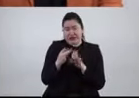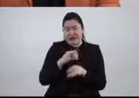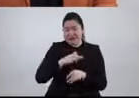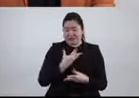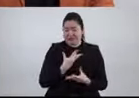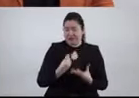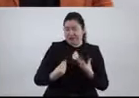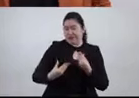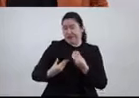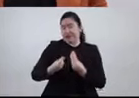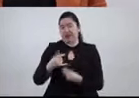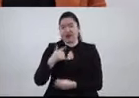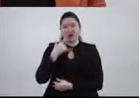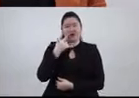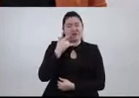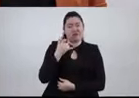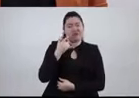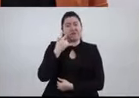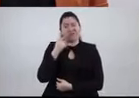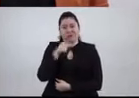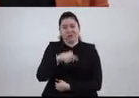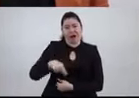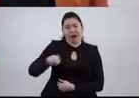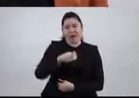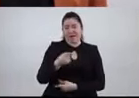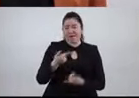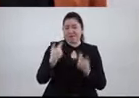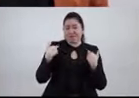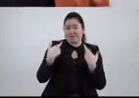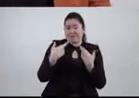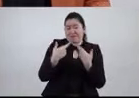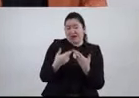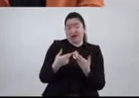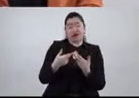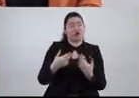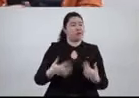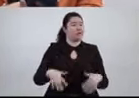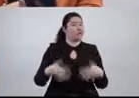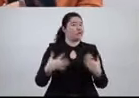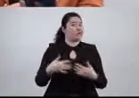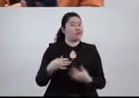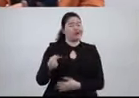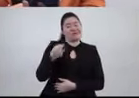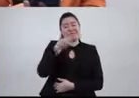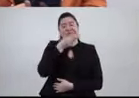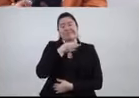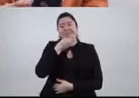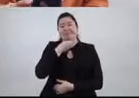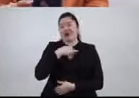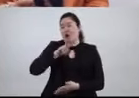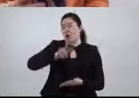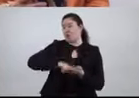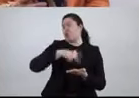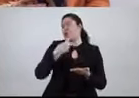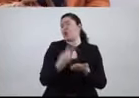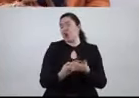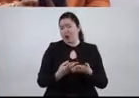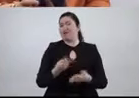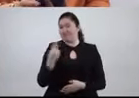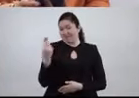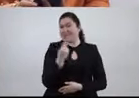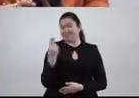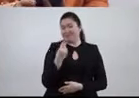grande dignidad y esfuerzo por parte de la comunidad educativa es motivo de festejar y reconocer doble. A diferencia